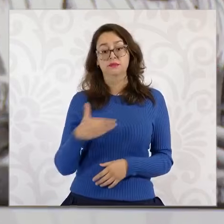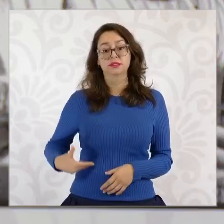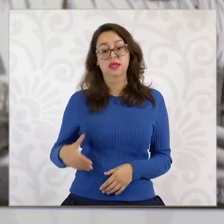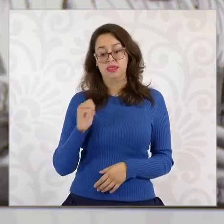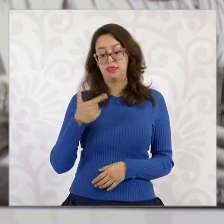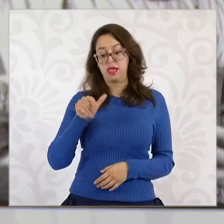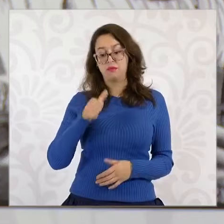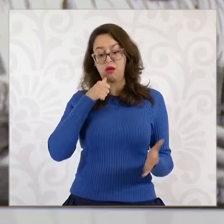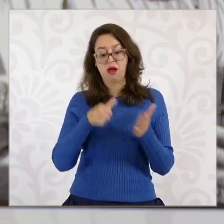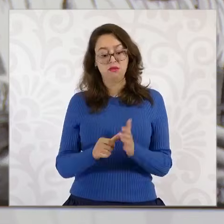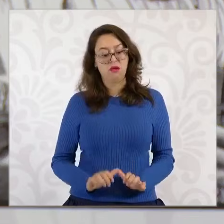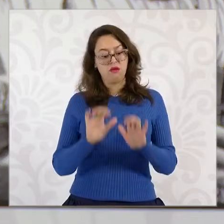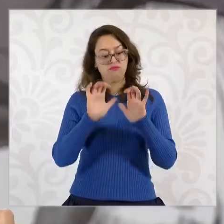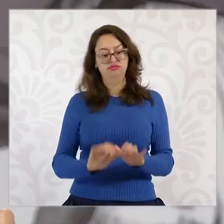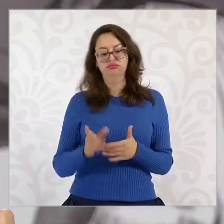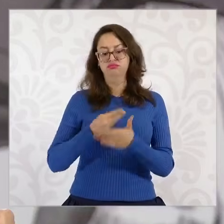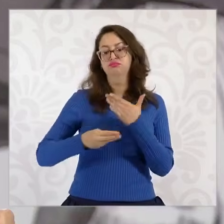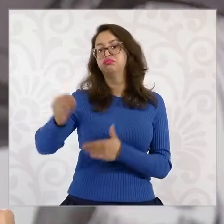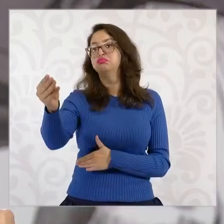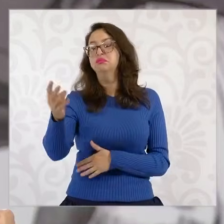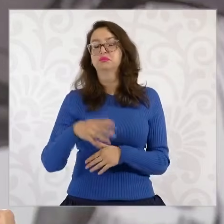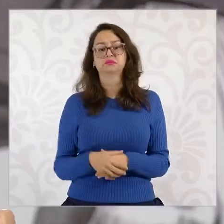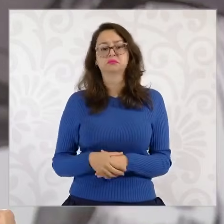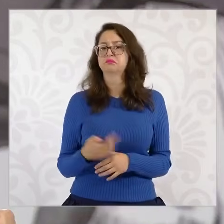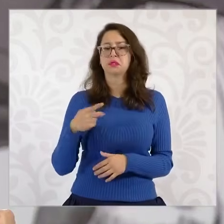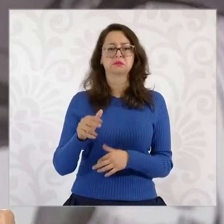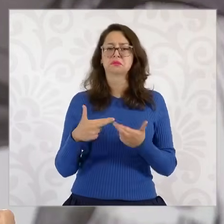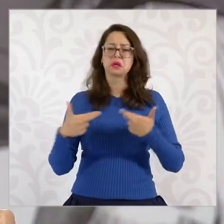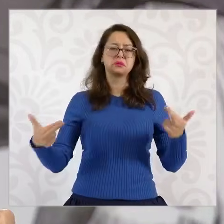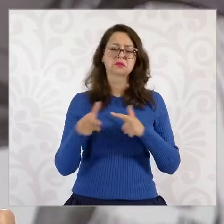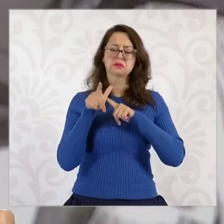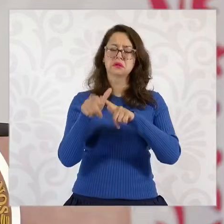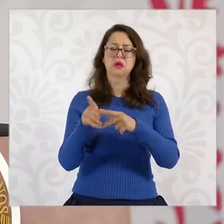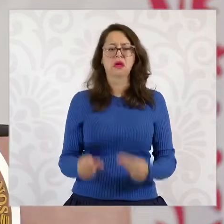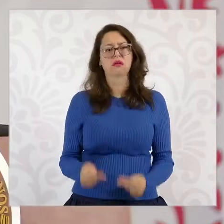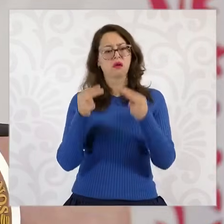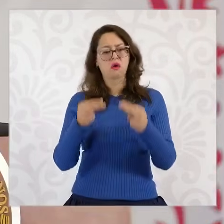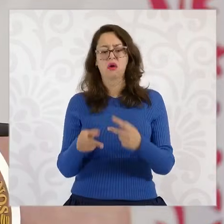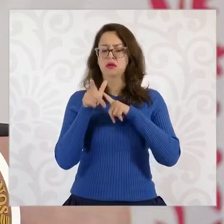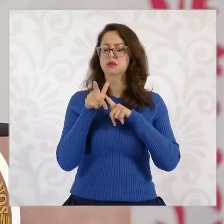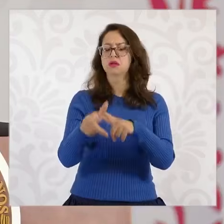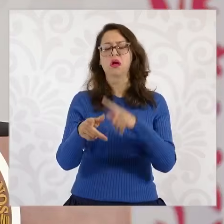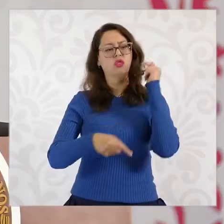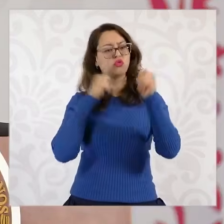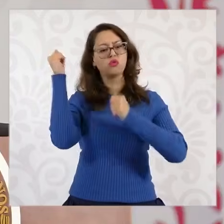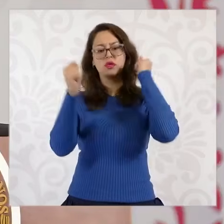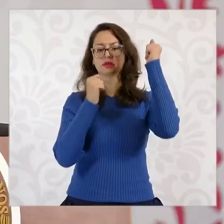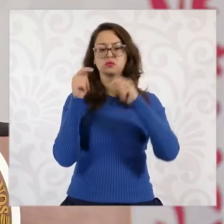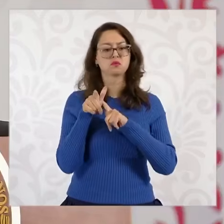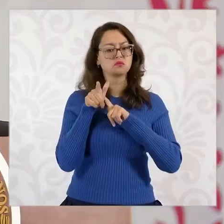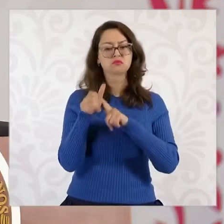Obrador al rey de España, las relaciones diplomáticas continúan, las relaciones comerciales continúan, el turismo